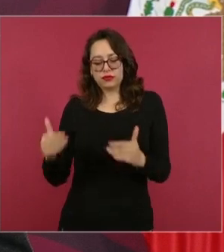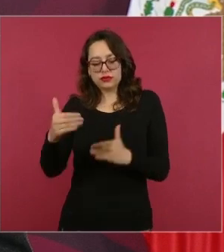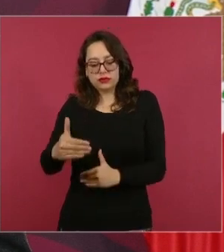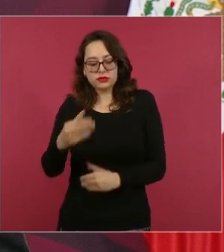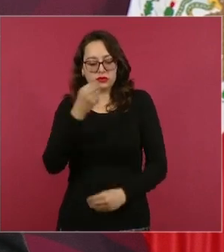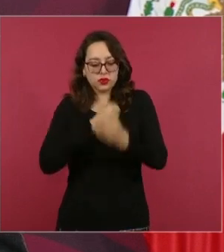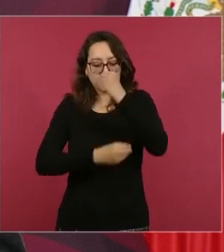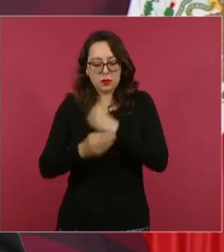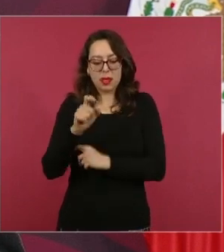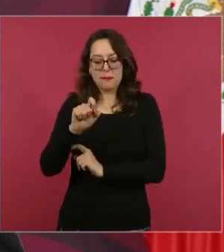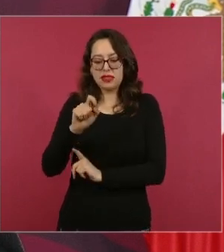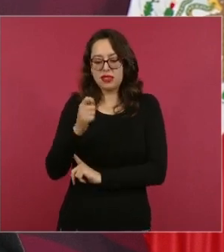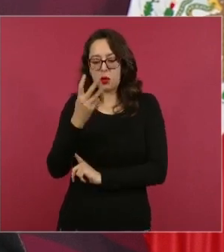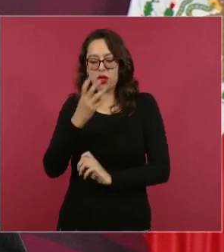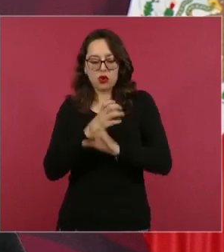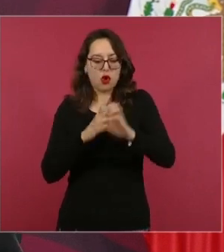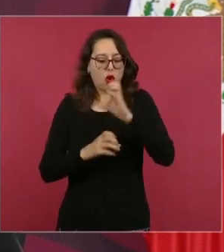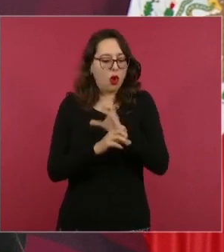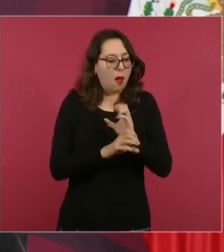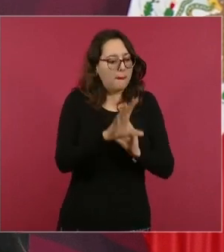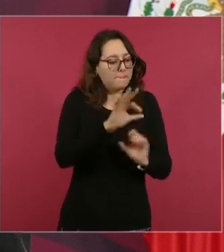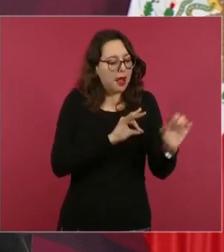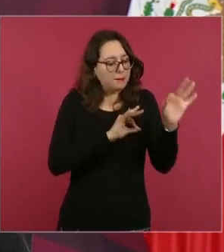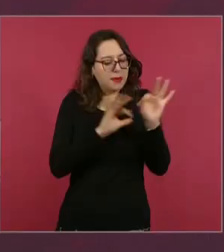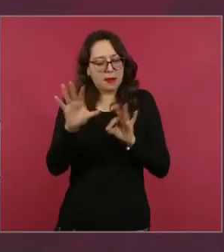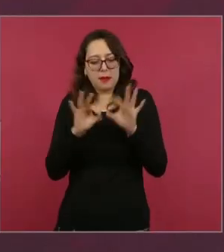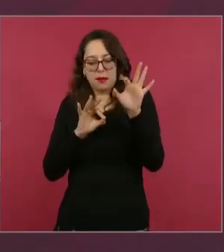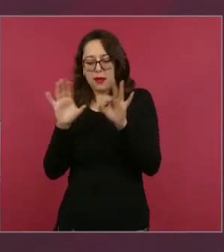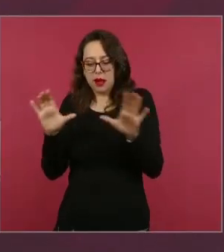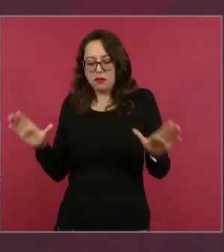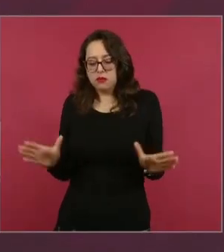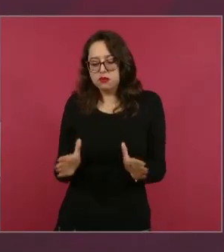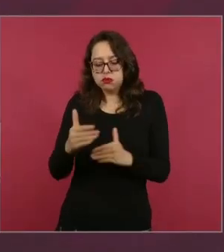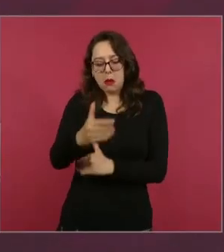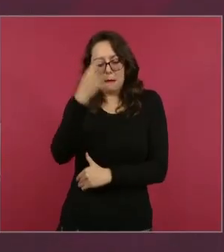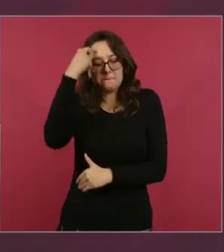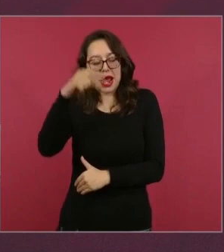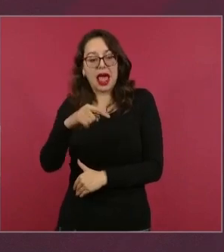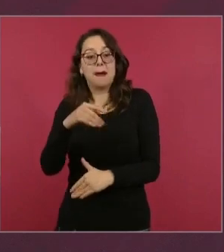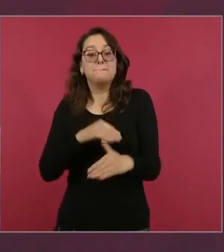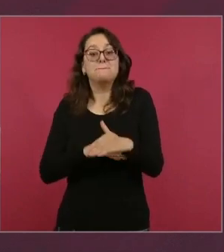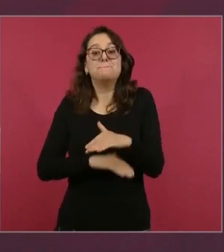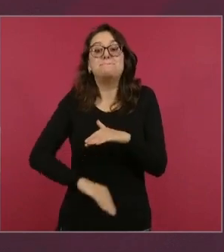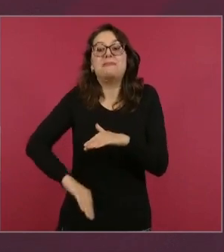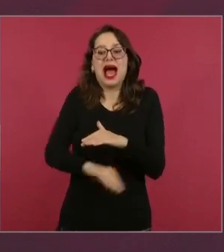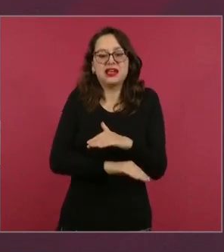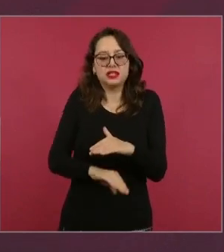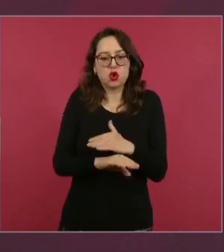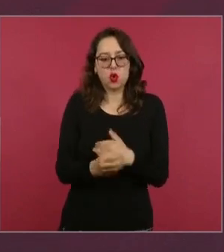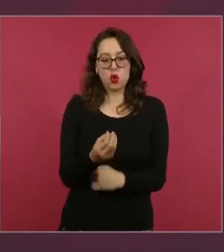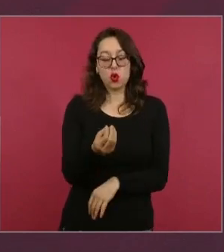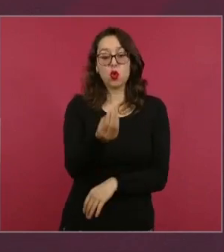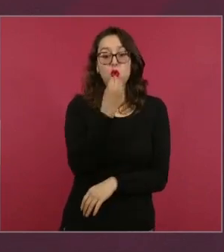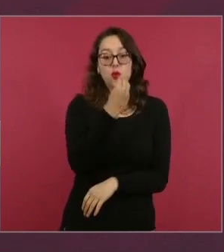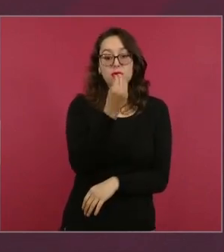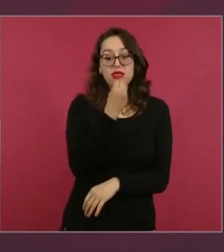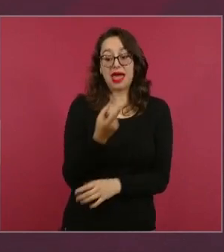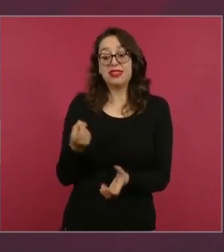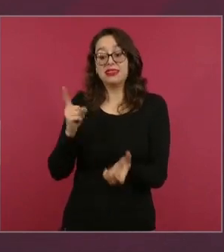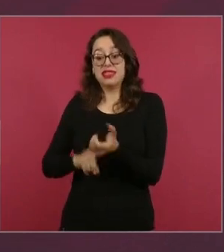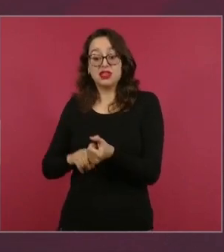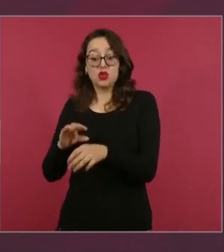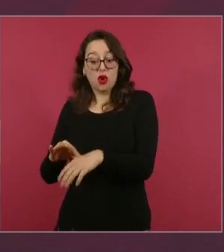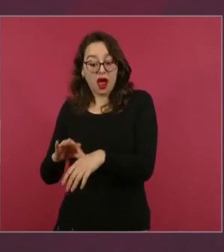todos los lunes se acuerdan que tenemos una canasta básica pero incluye